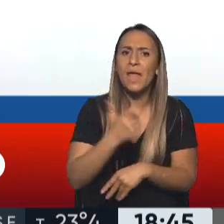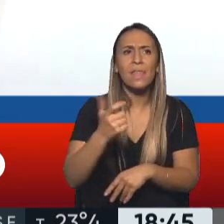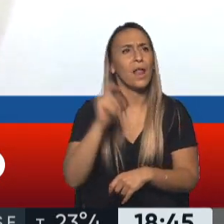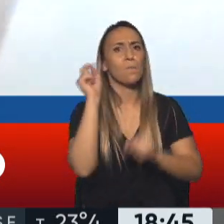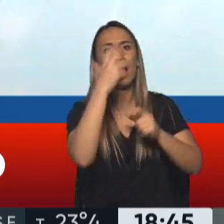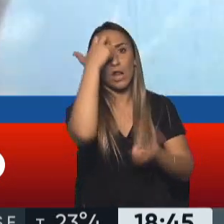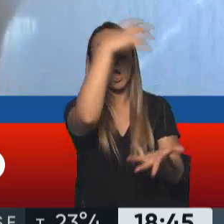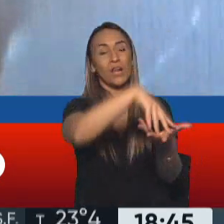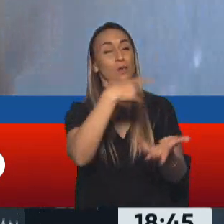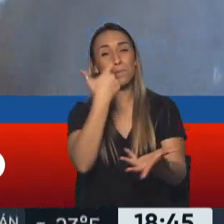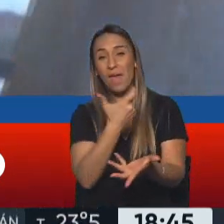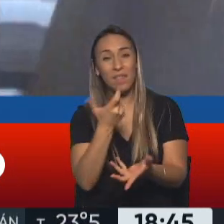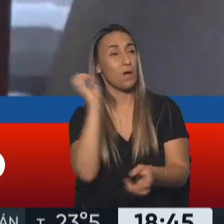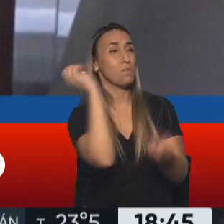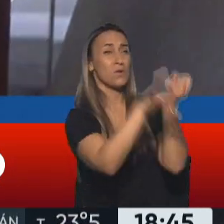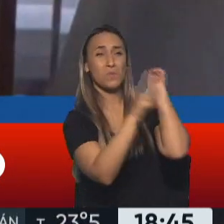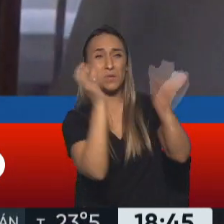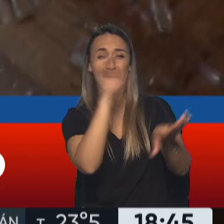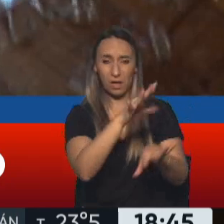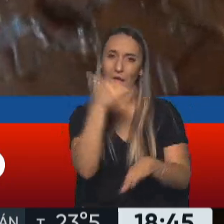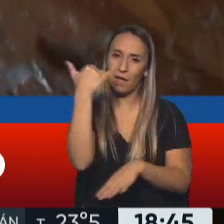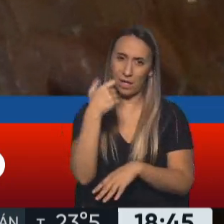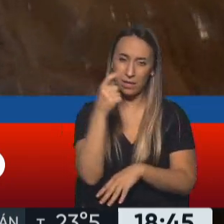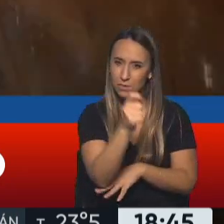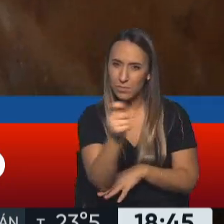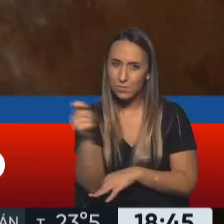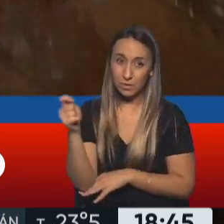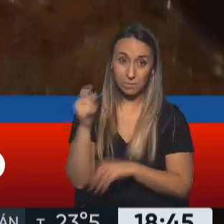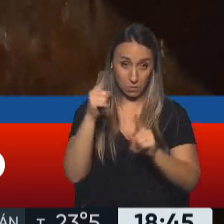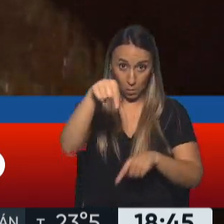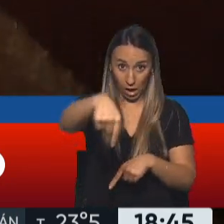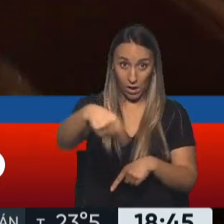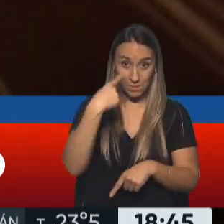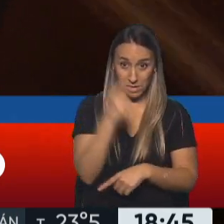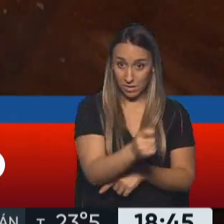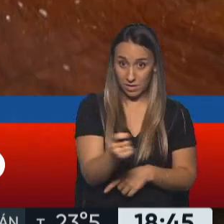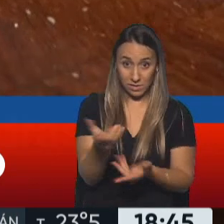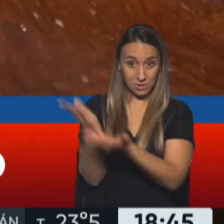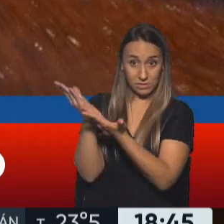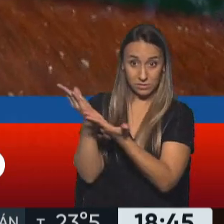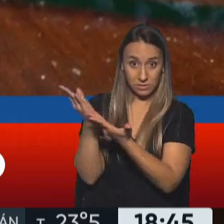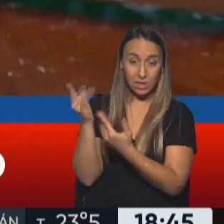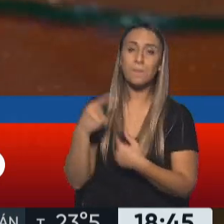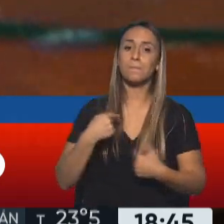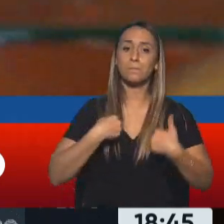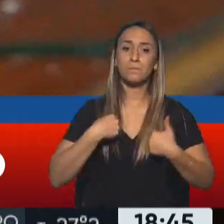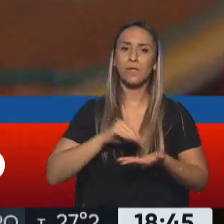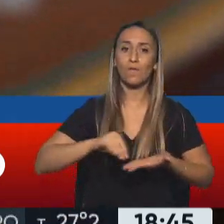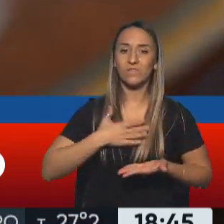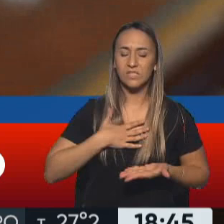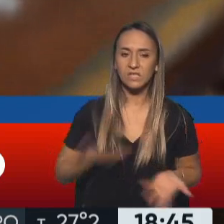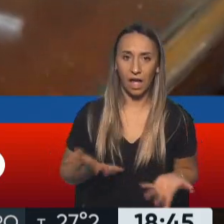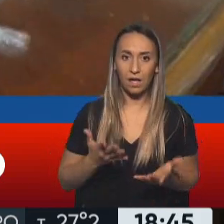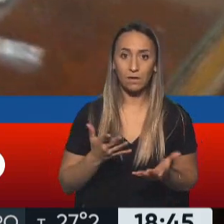Congreso. Las imágenes que ahora estás viendo son las de mi despacho, después de las